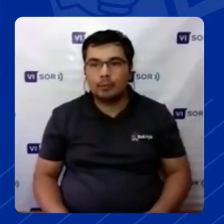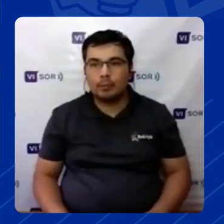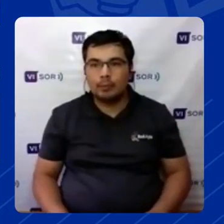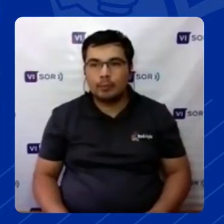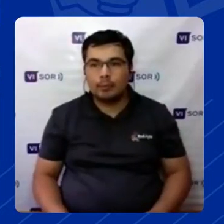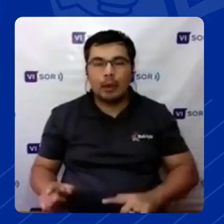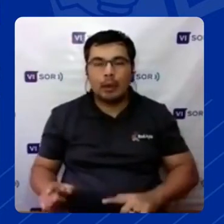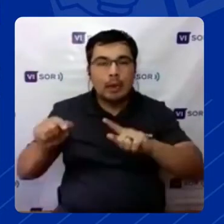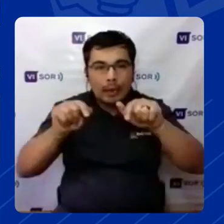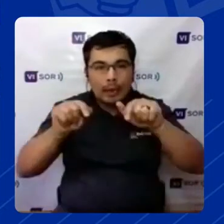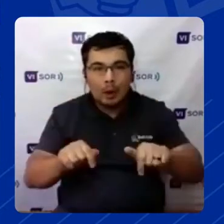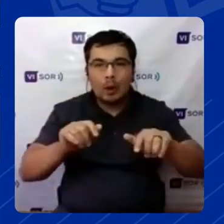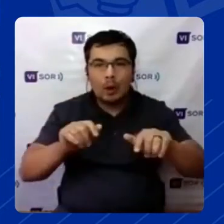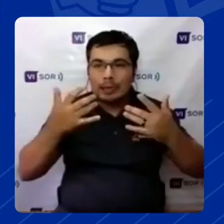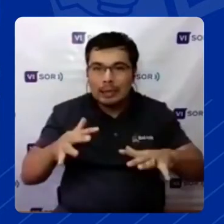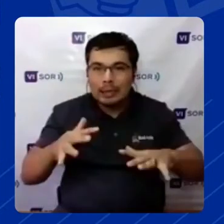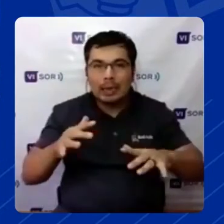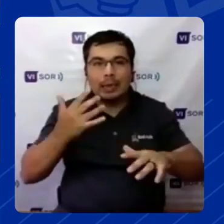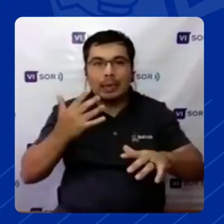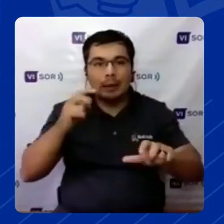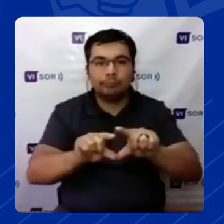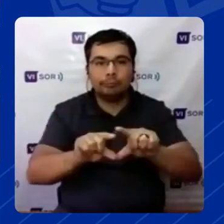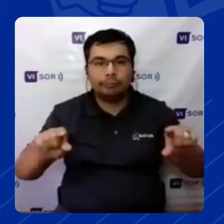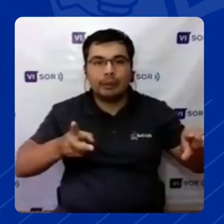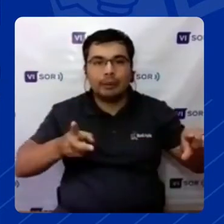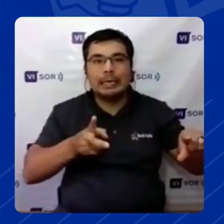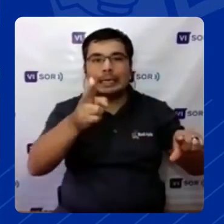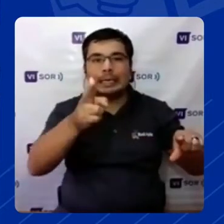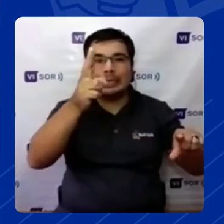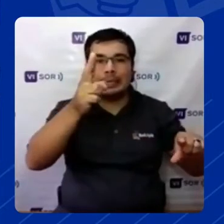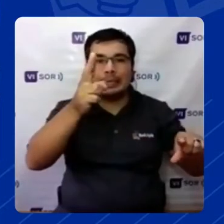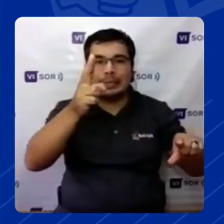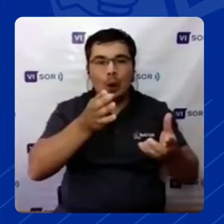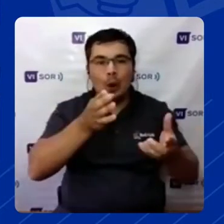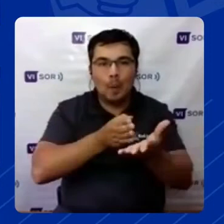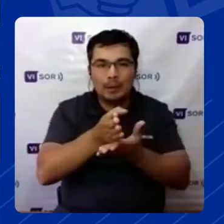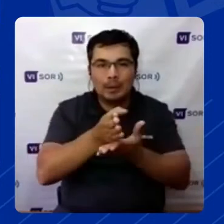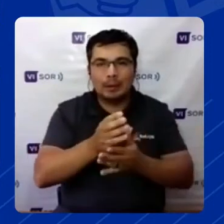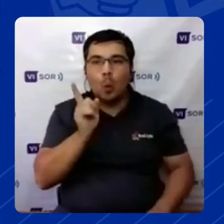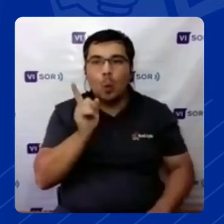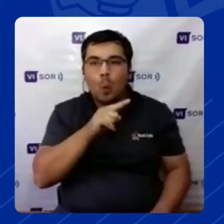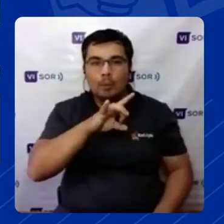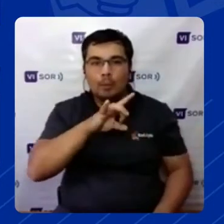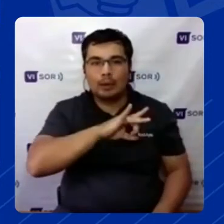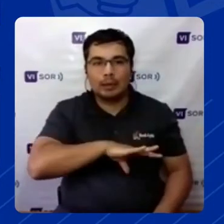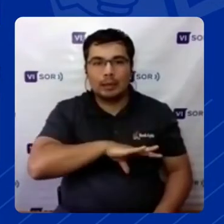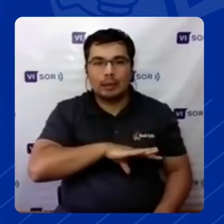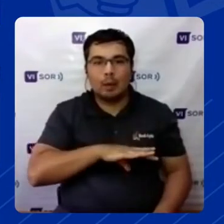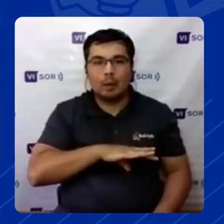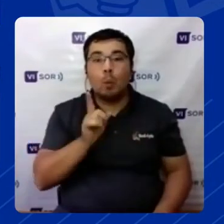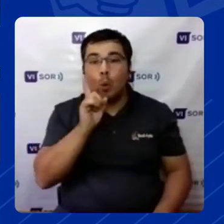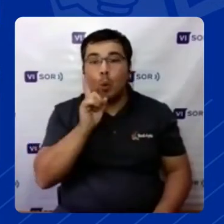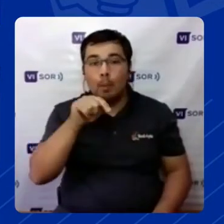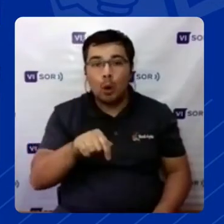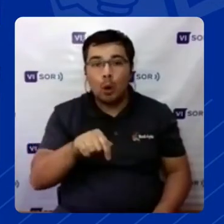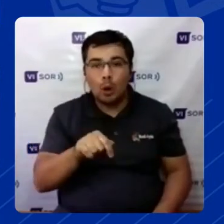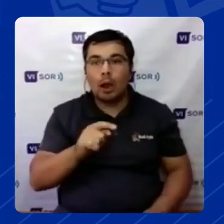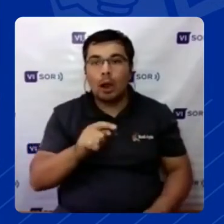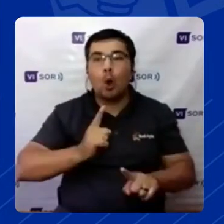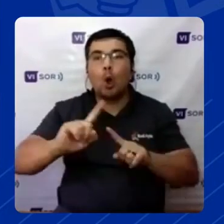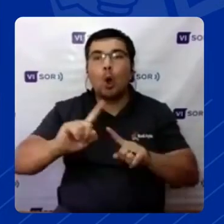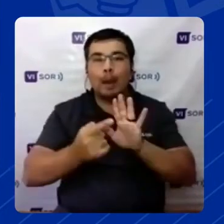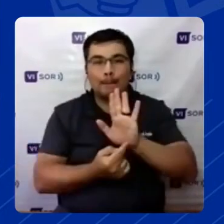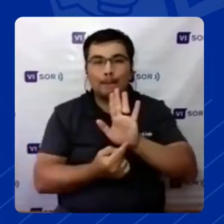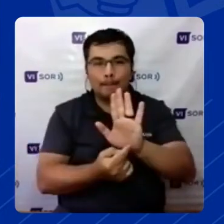inaugurando acá en Chile. Y bueno, por último, vamos a hacer otra presentación. Esta va a estar a cargo de